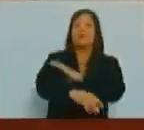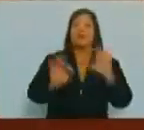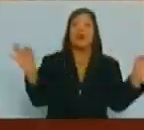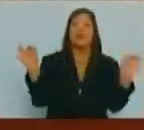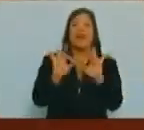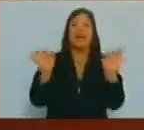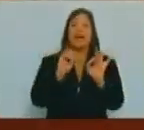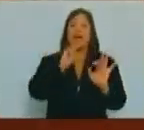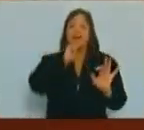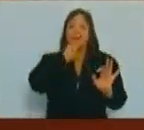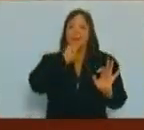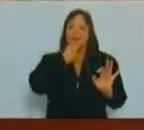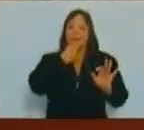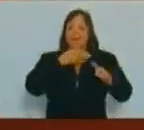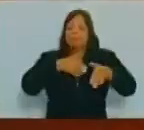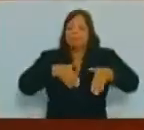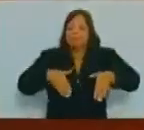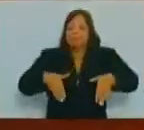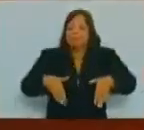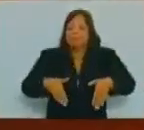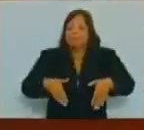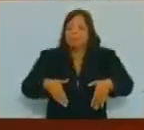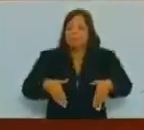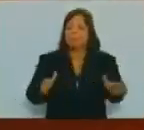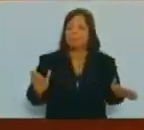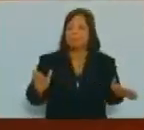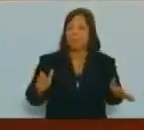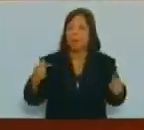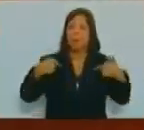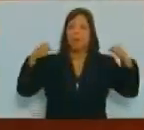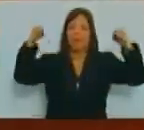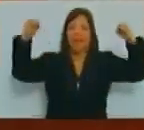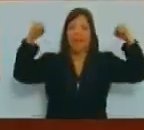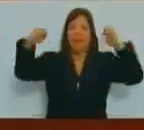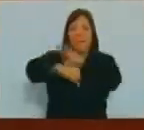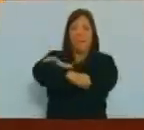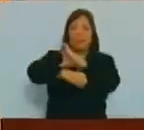no hablo de ellos porque ellos eran militantes de la oposición